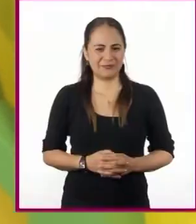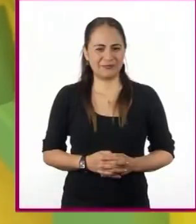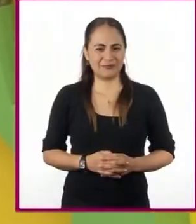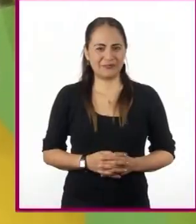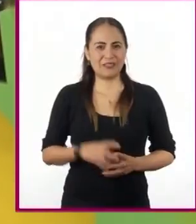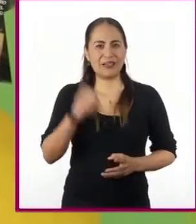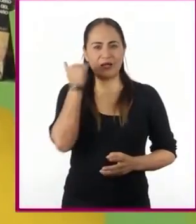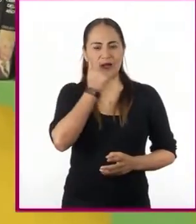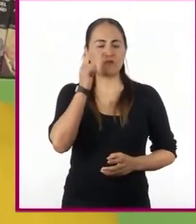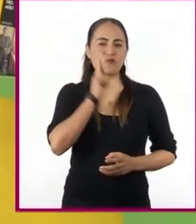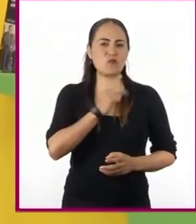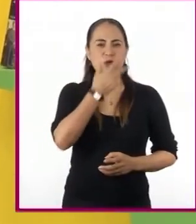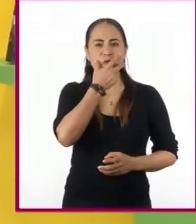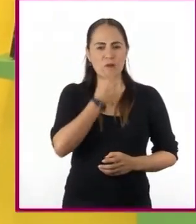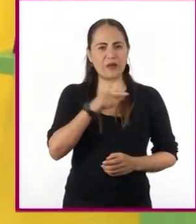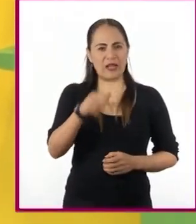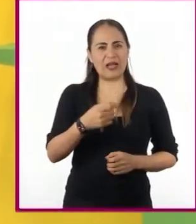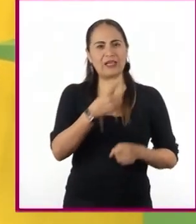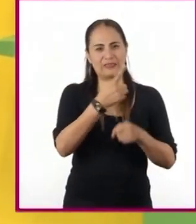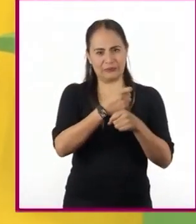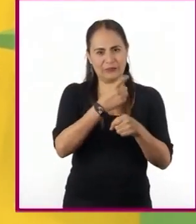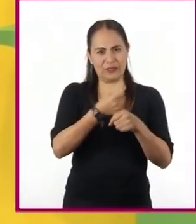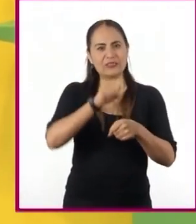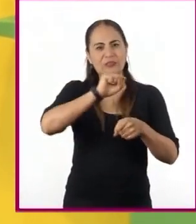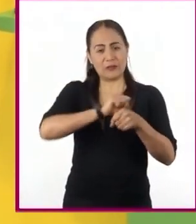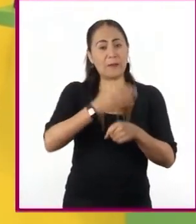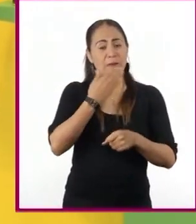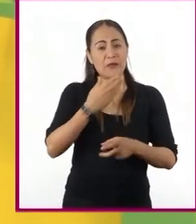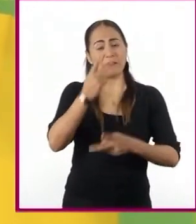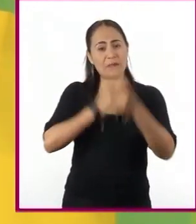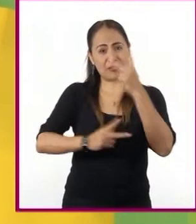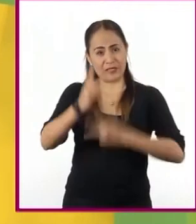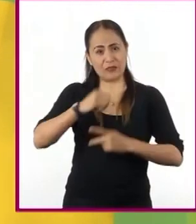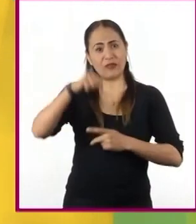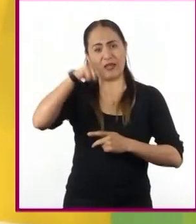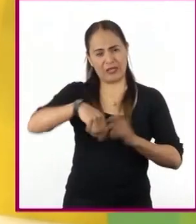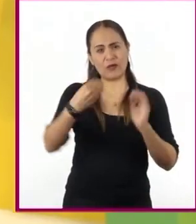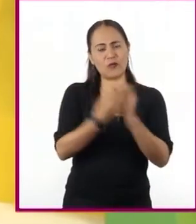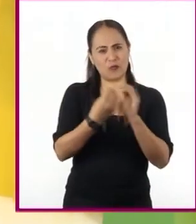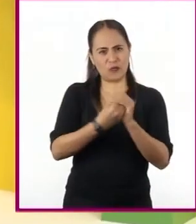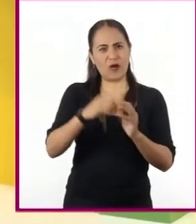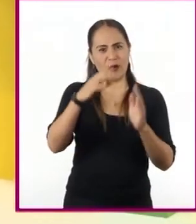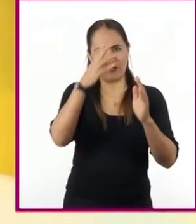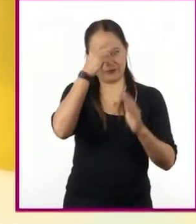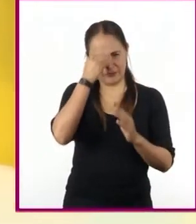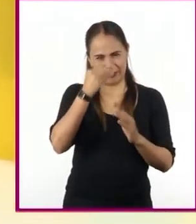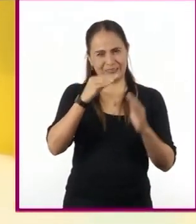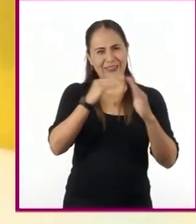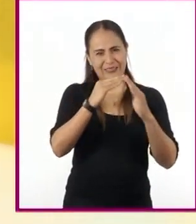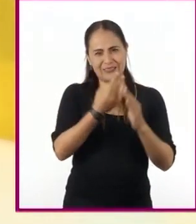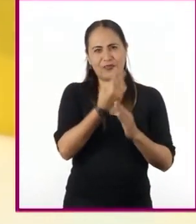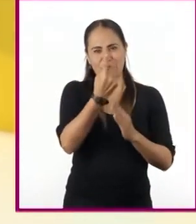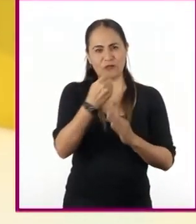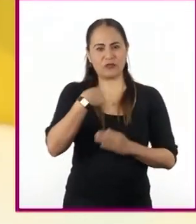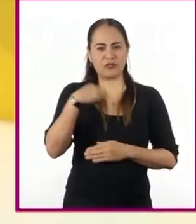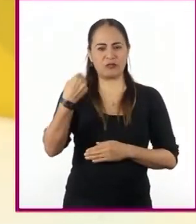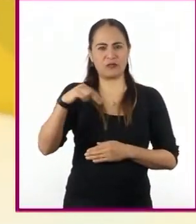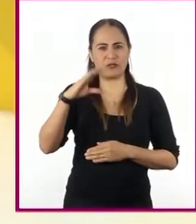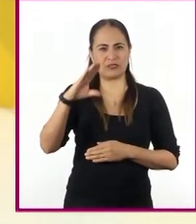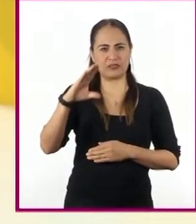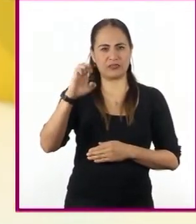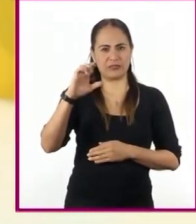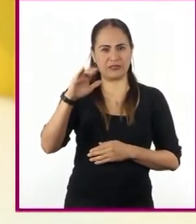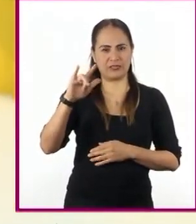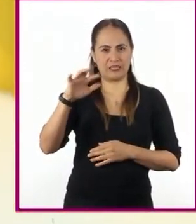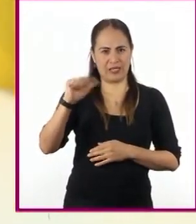Alumnas y alumnos de primer grado de secundaria, sean bienvenidas y bienvenidos a una sesión más de Aprende en Casa 2. Mi nombre es Cecilia Vargas y el día